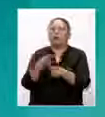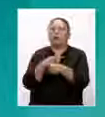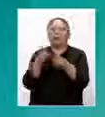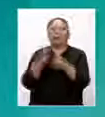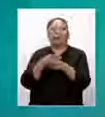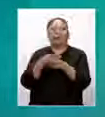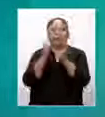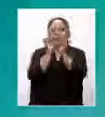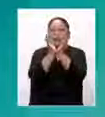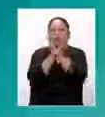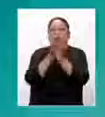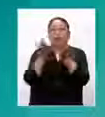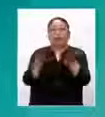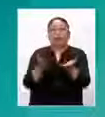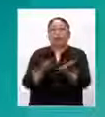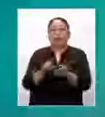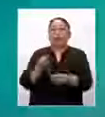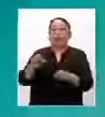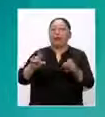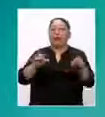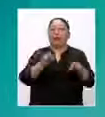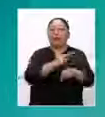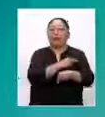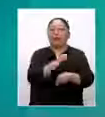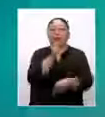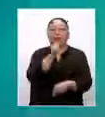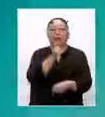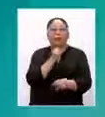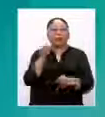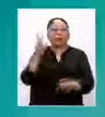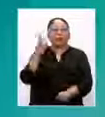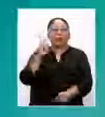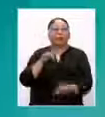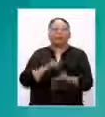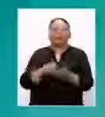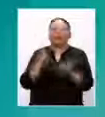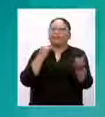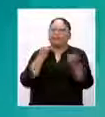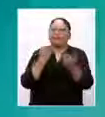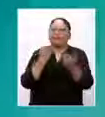cobros excesivos. Vamos a estar al tanto también de esta información. Importantes datos.